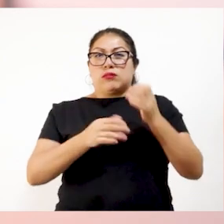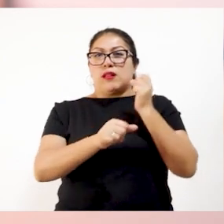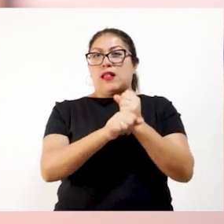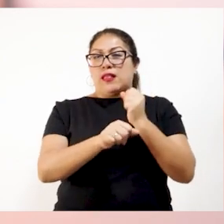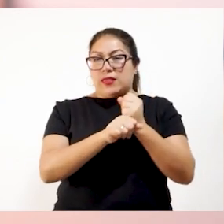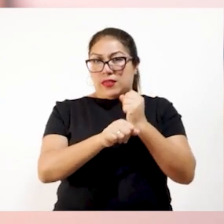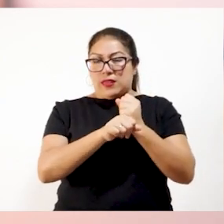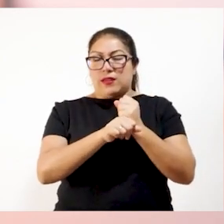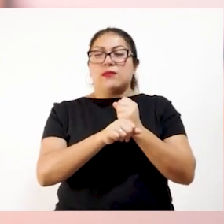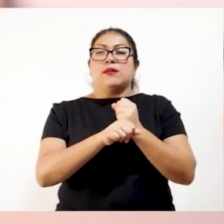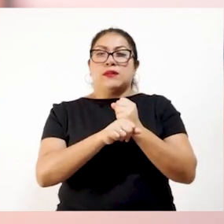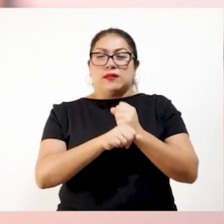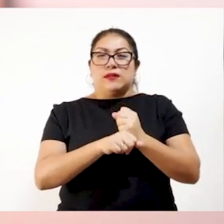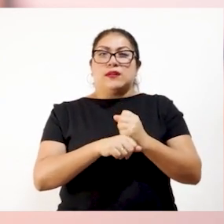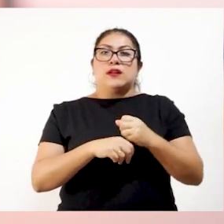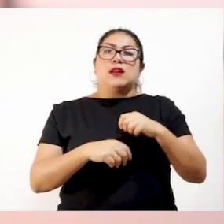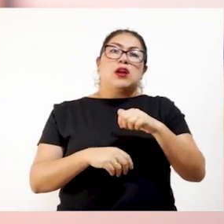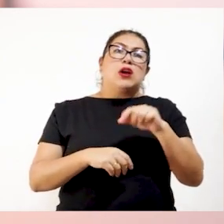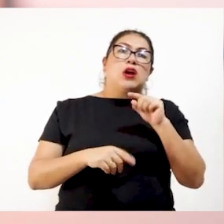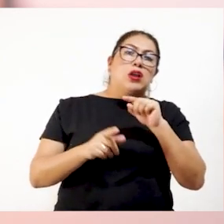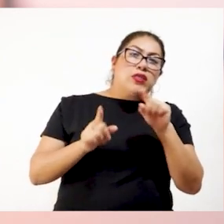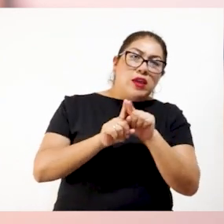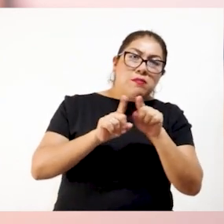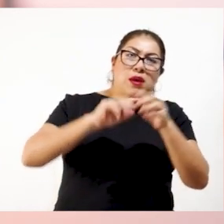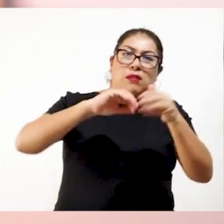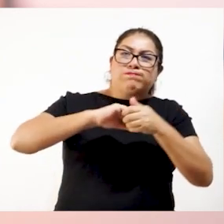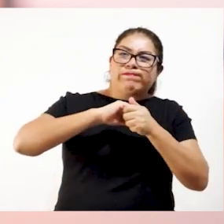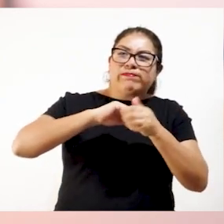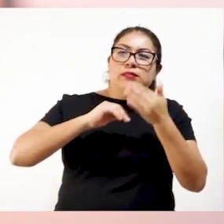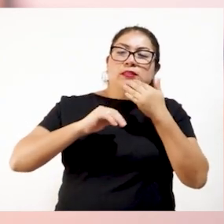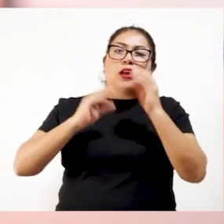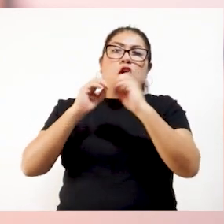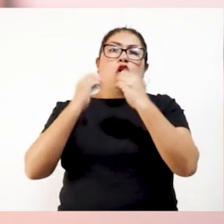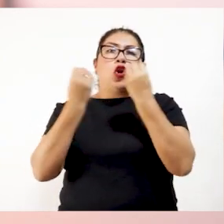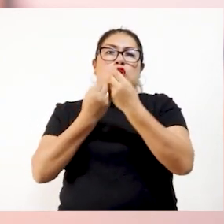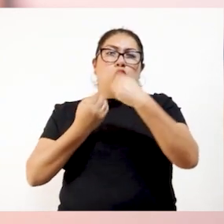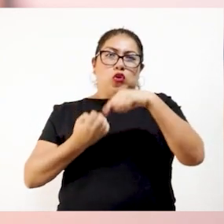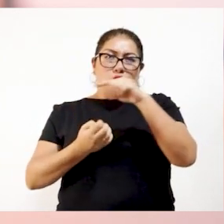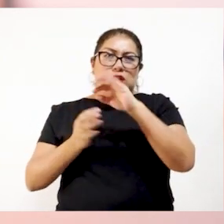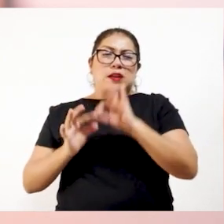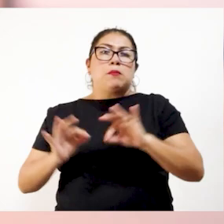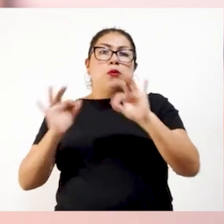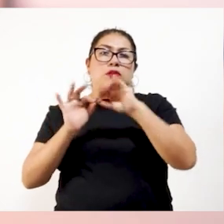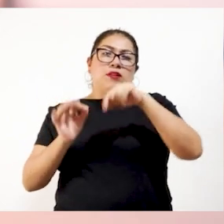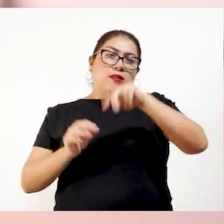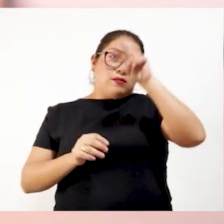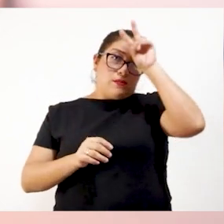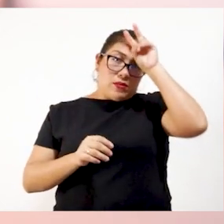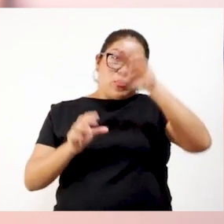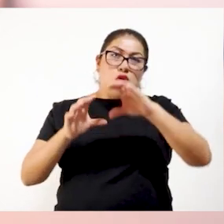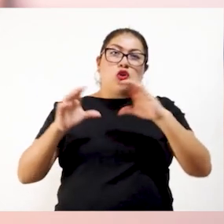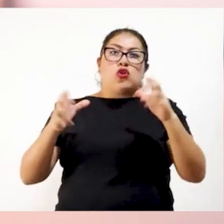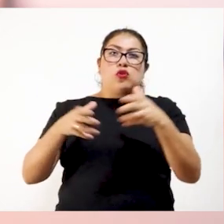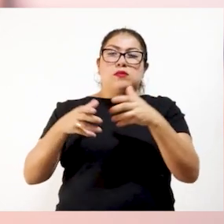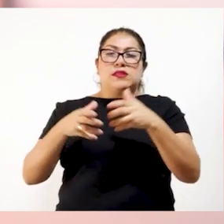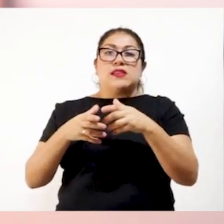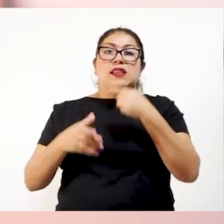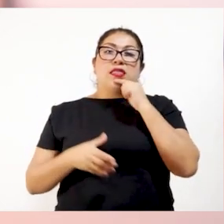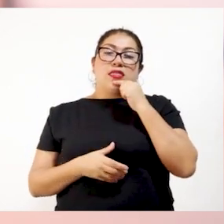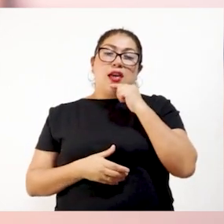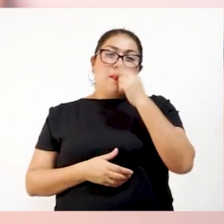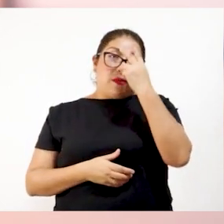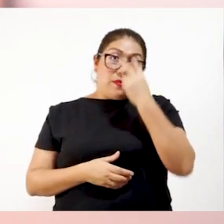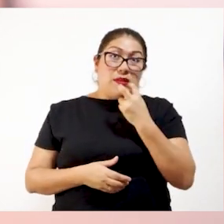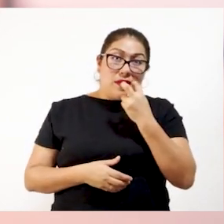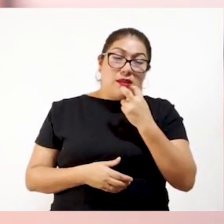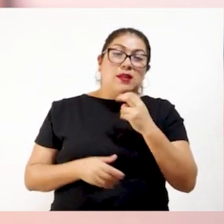trabajar, de la mano de una de las organizaciones referente de personas ciegas en el Perú, como es la Comisión de Damas